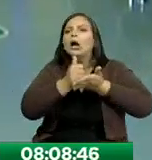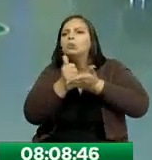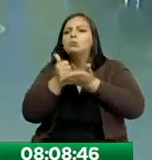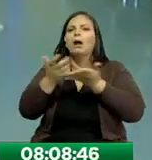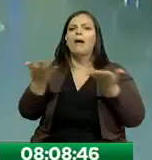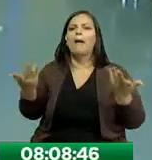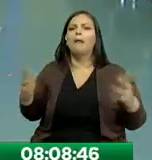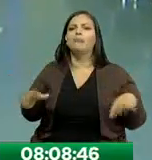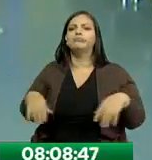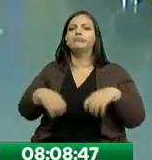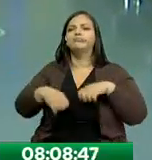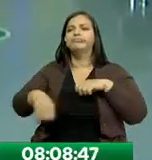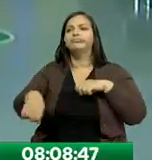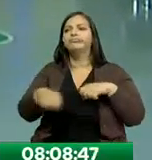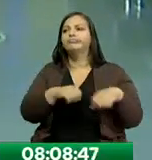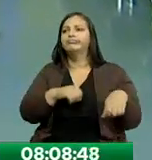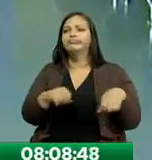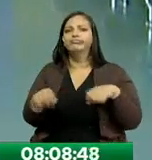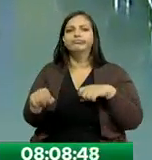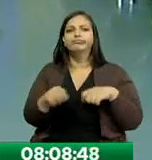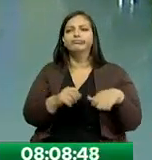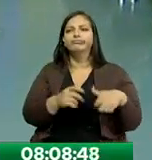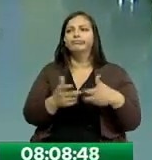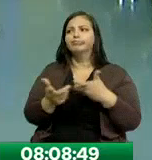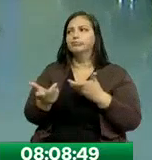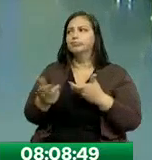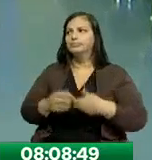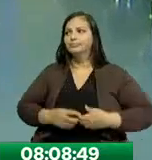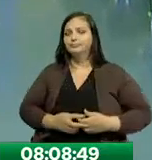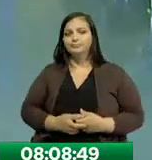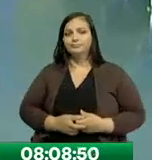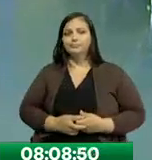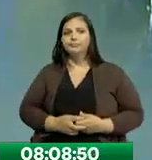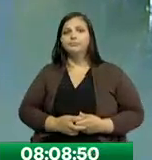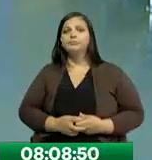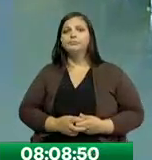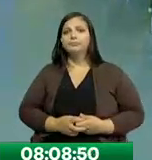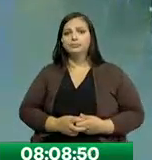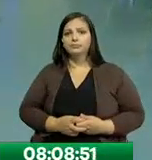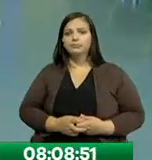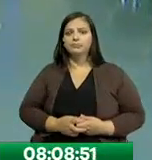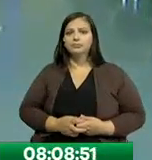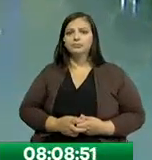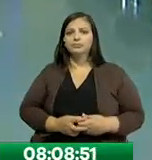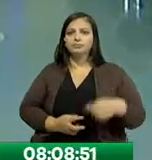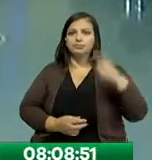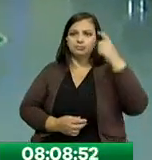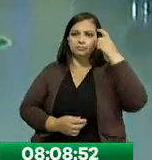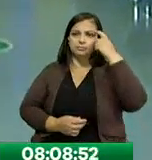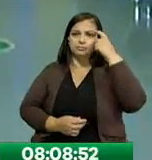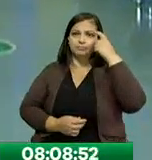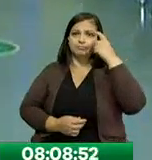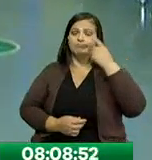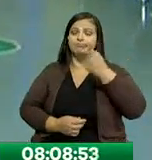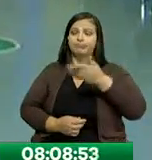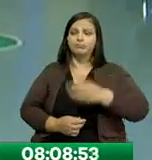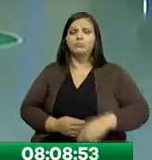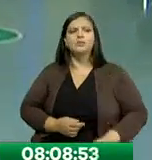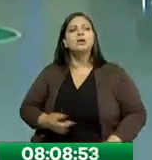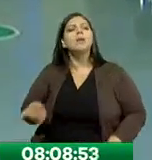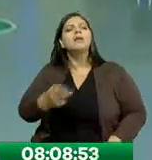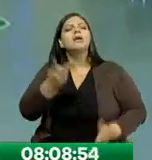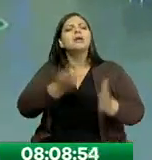una que se enfrente directamente a la situación. No tienen una posición ya